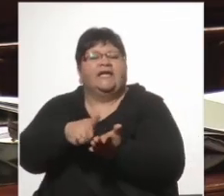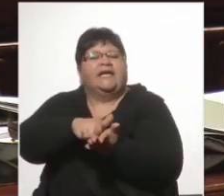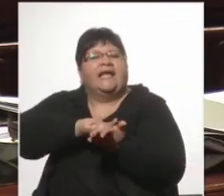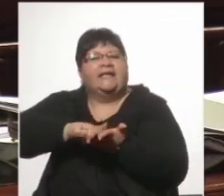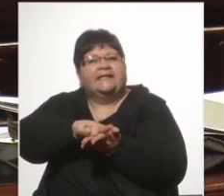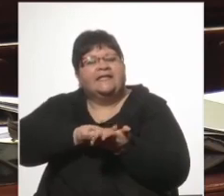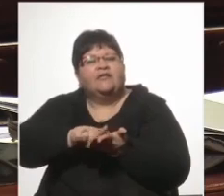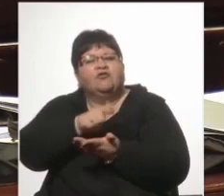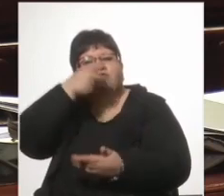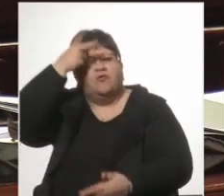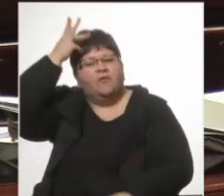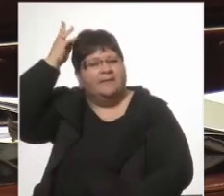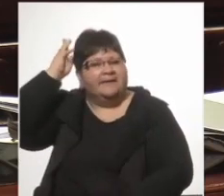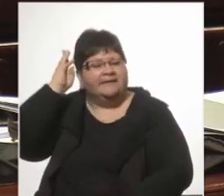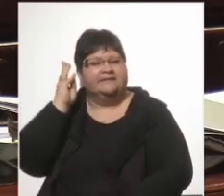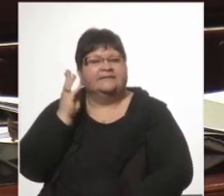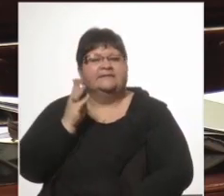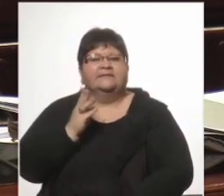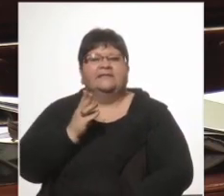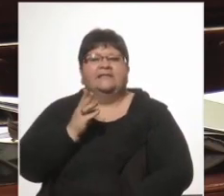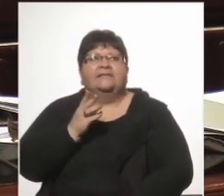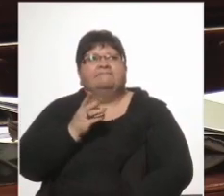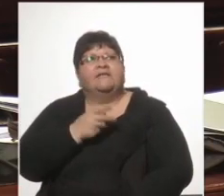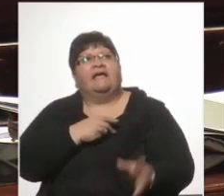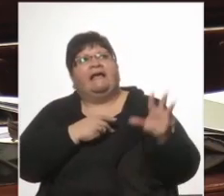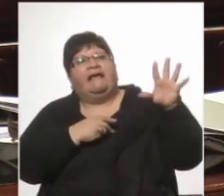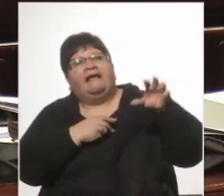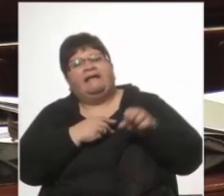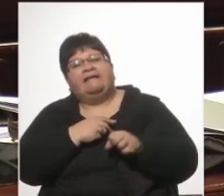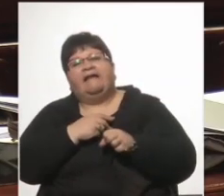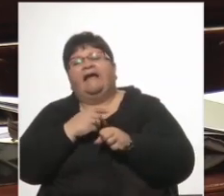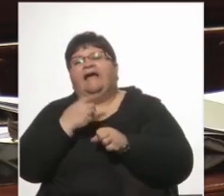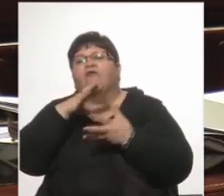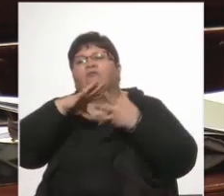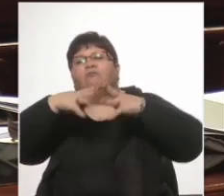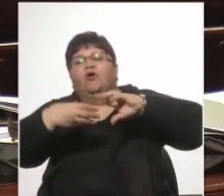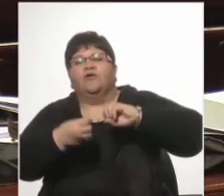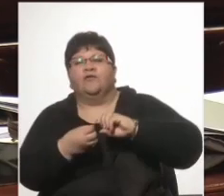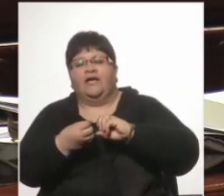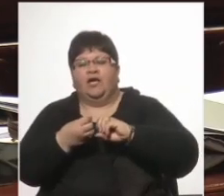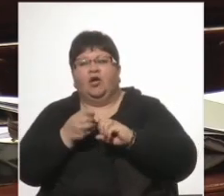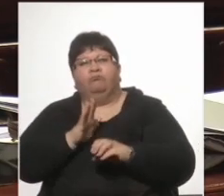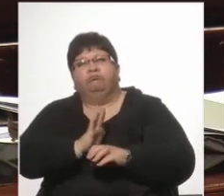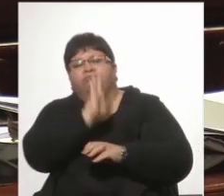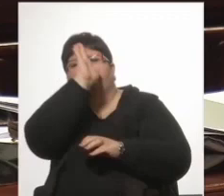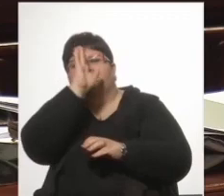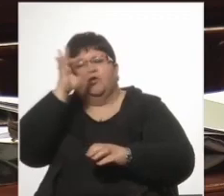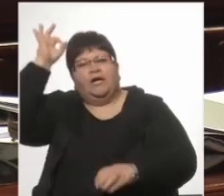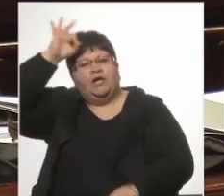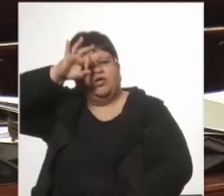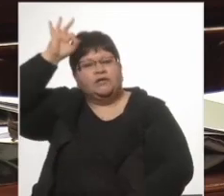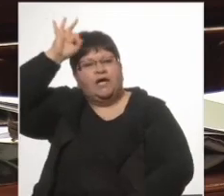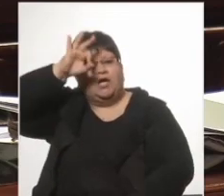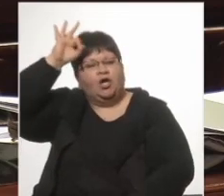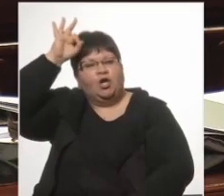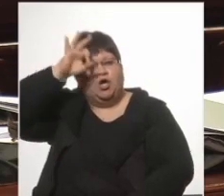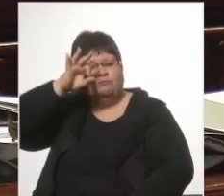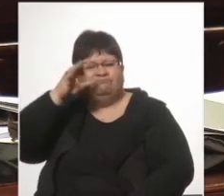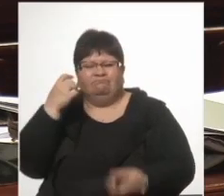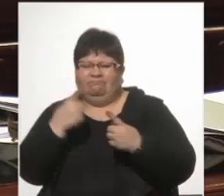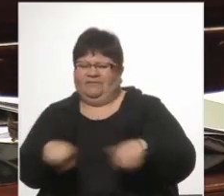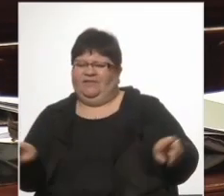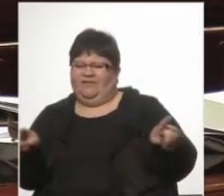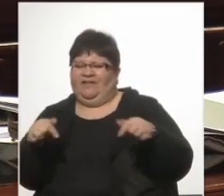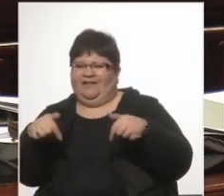jurídica, importando un modelo propio del derecho anglosajón, reñido con nuestras tradiciones jurídicas. Por otro lado, se copian